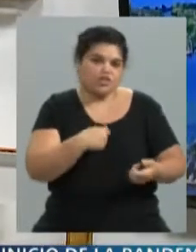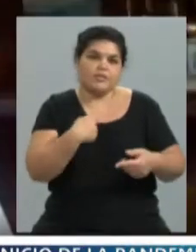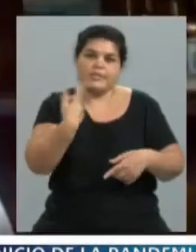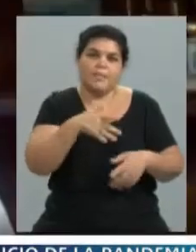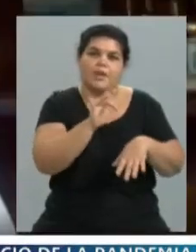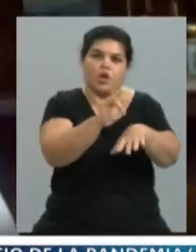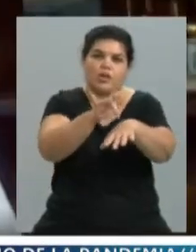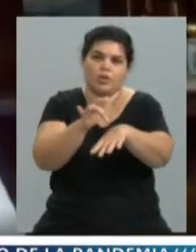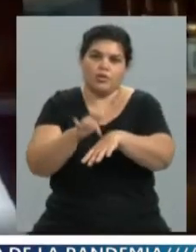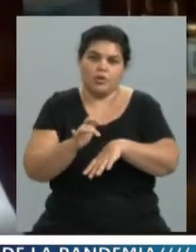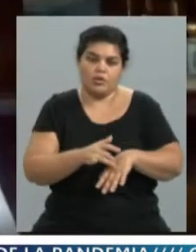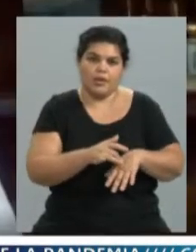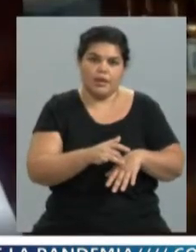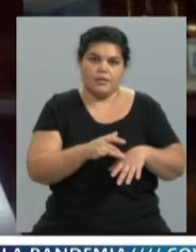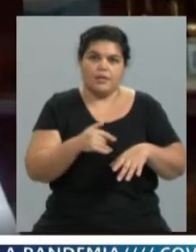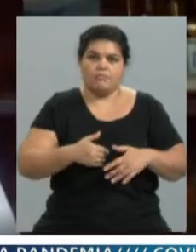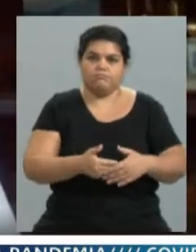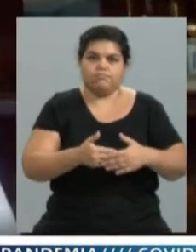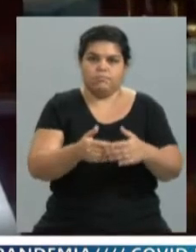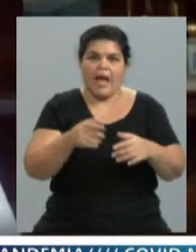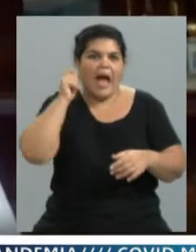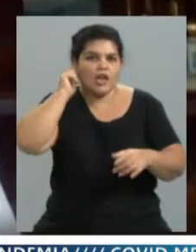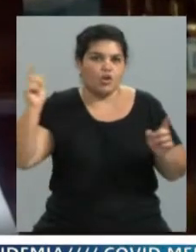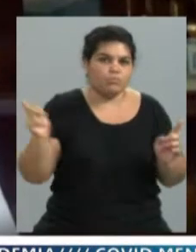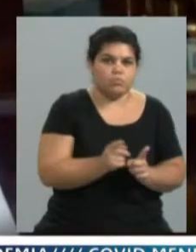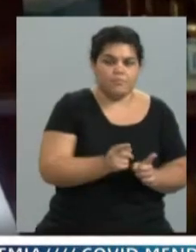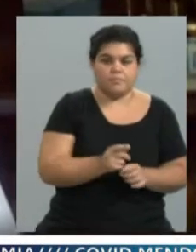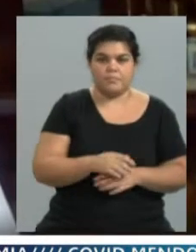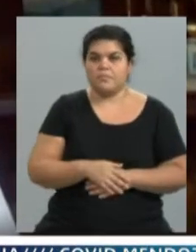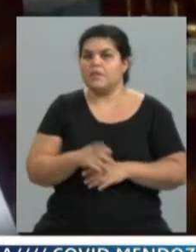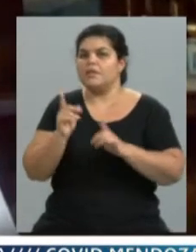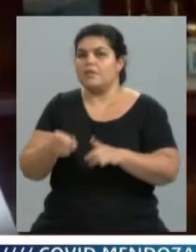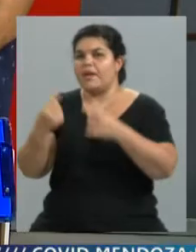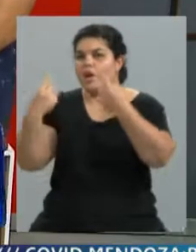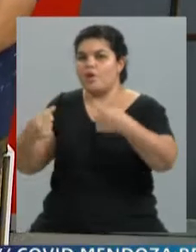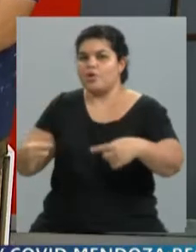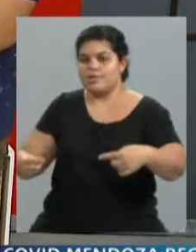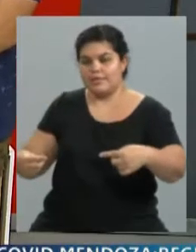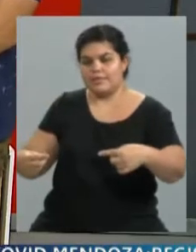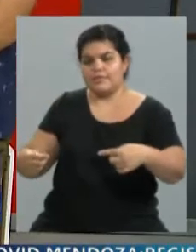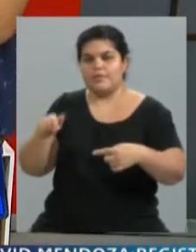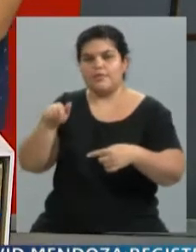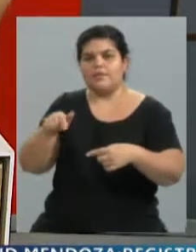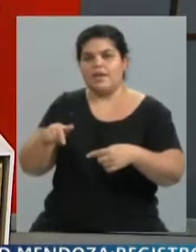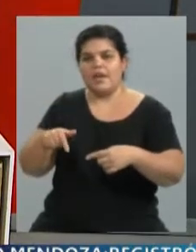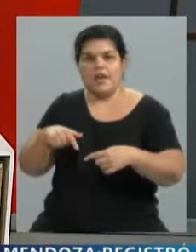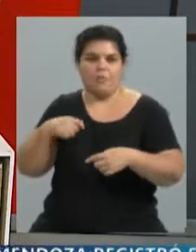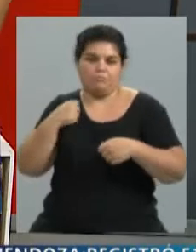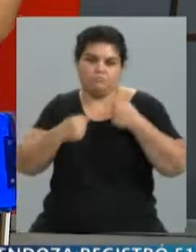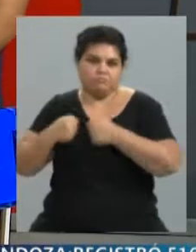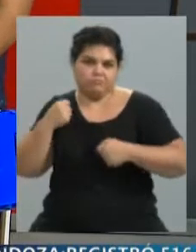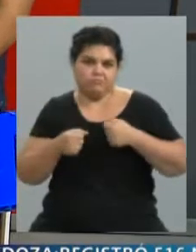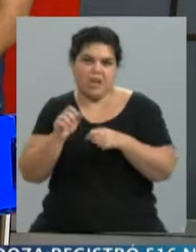días. Los productos higiénicos también, sí. Abro paréntesis. Los productos higiénicos también cambian el pH y muchas cuestiones, el sí. mismo jabón. Sí,